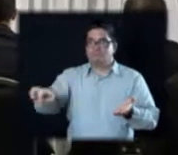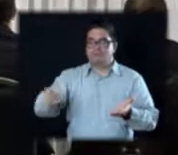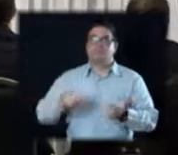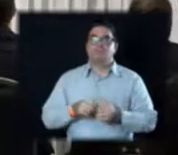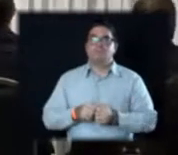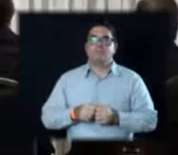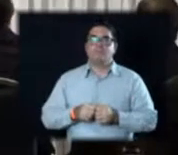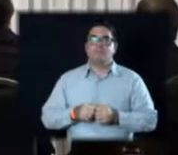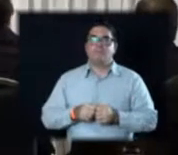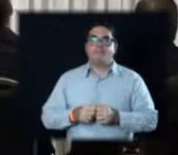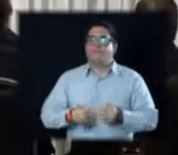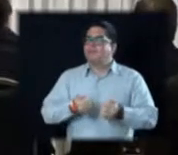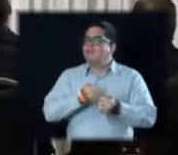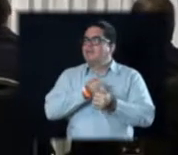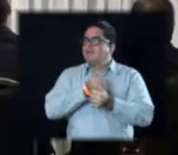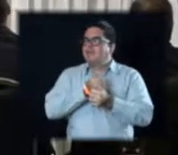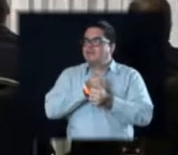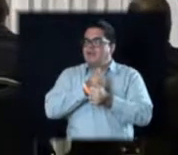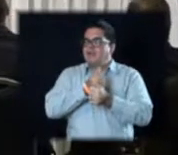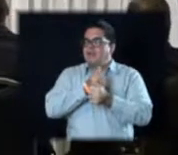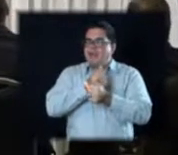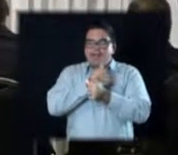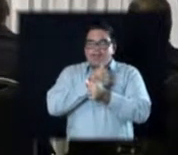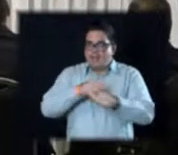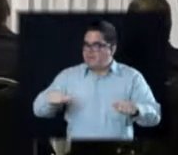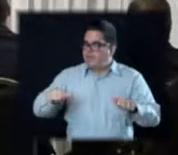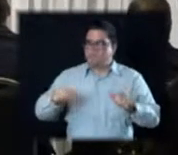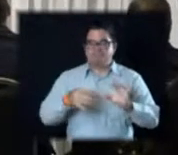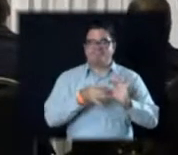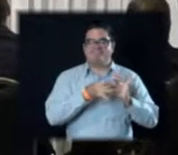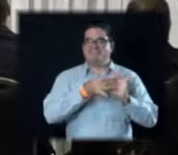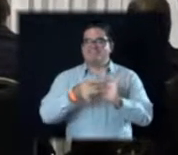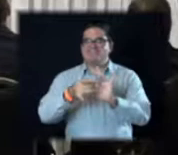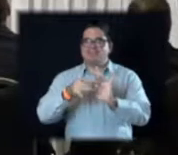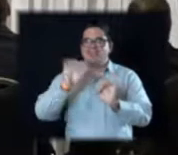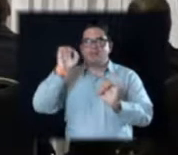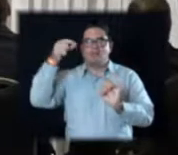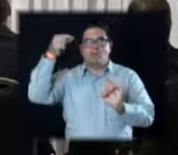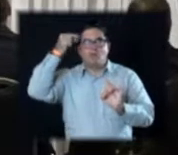fondos federales. Cualquier cosa que esté relacionado con una